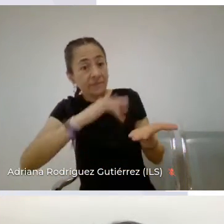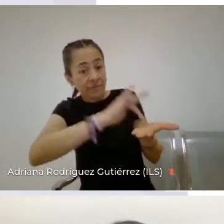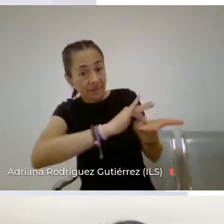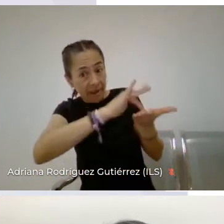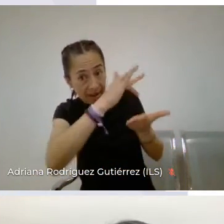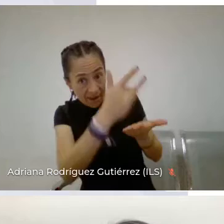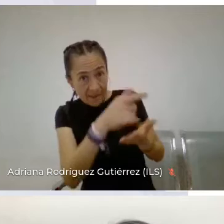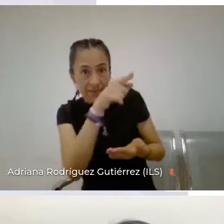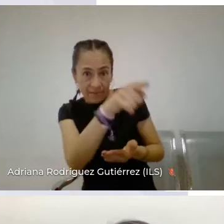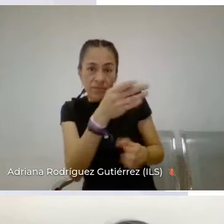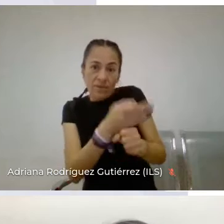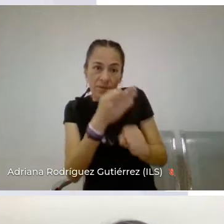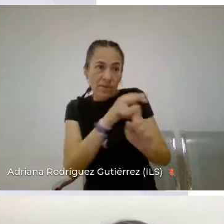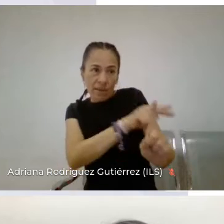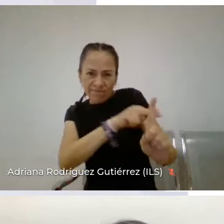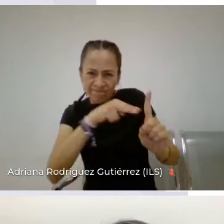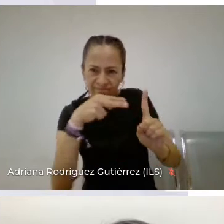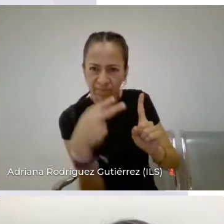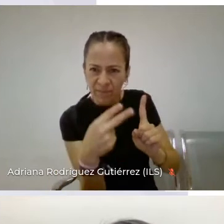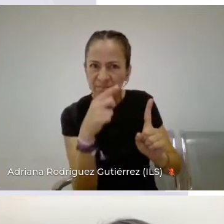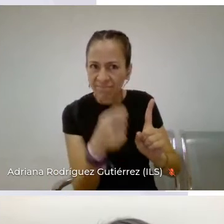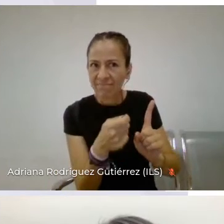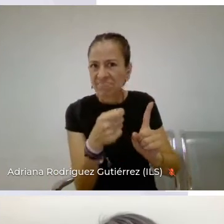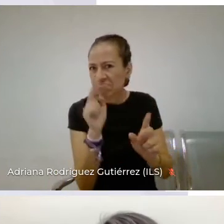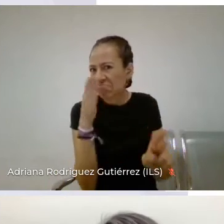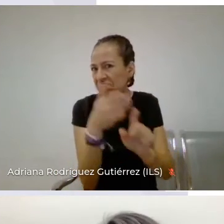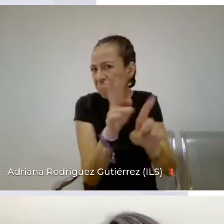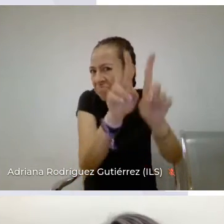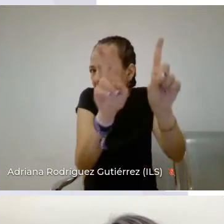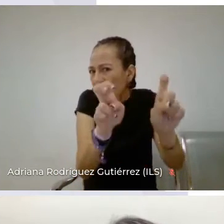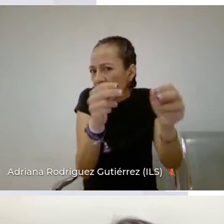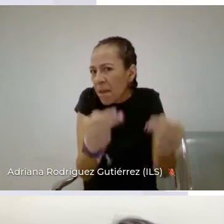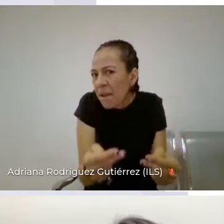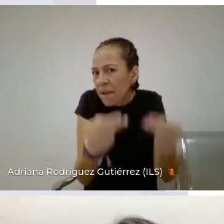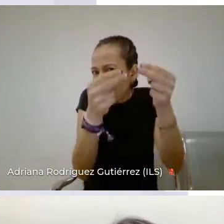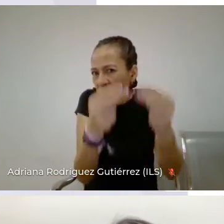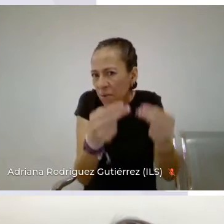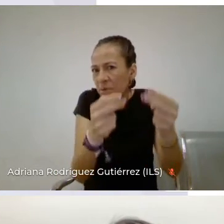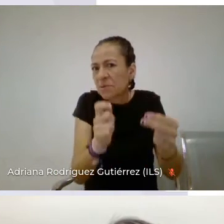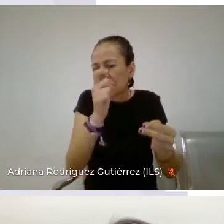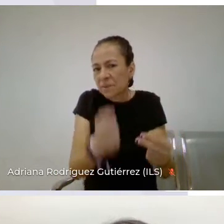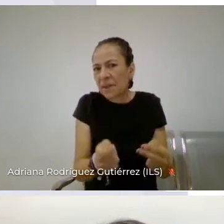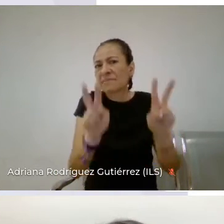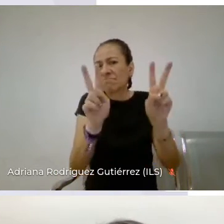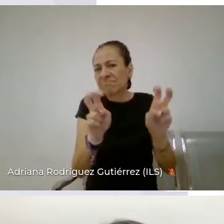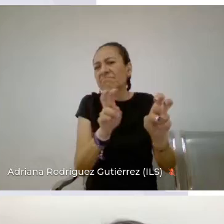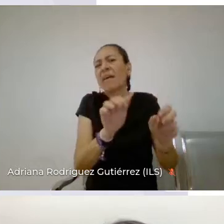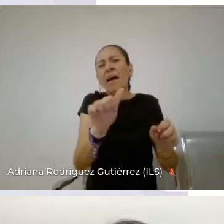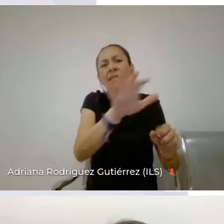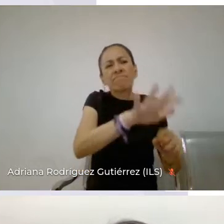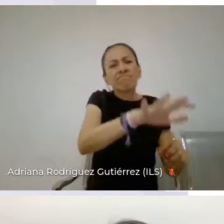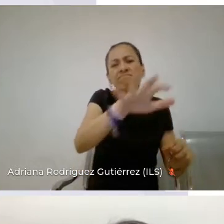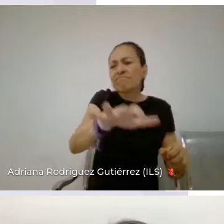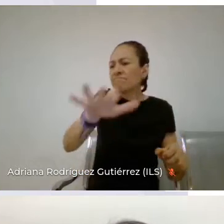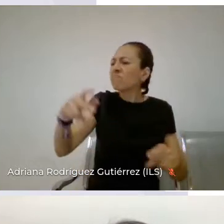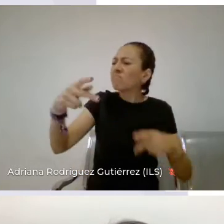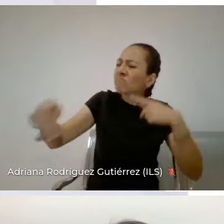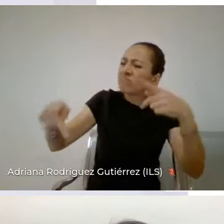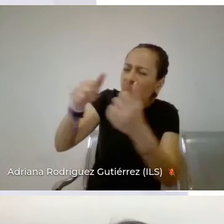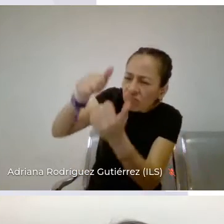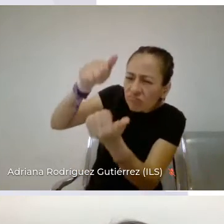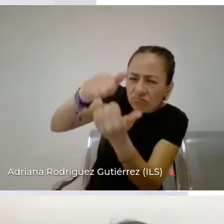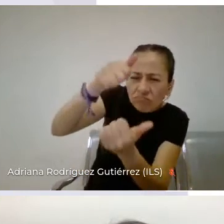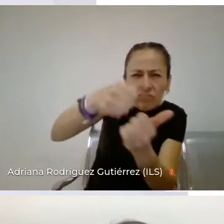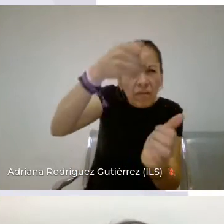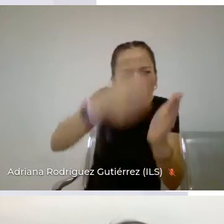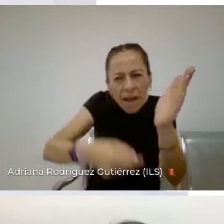negocio también se puede analizar realmente cuáles son las necesidades de distintos grupos y también pues las acciones que se toman desde